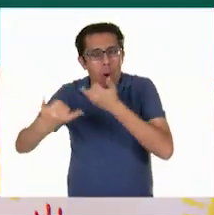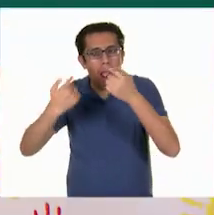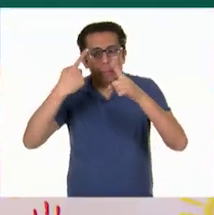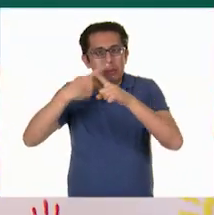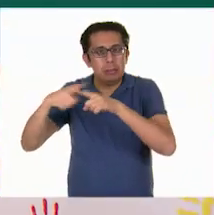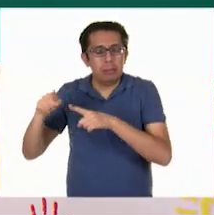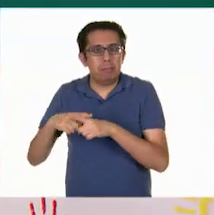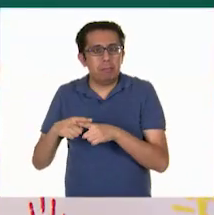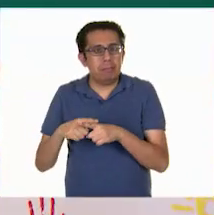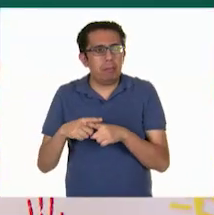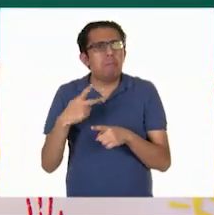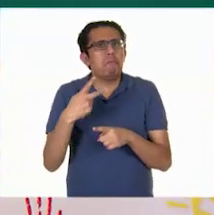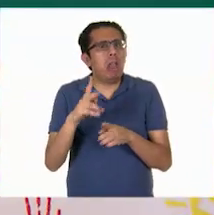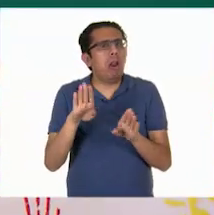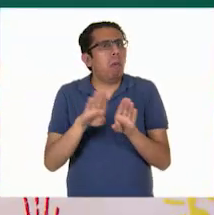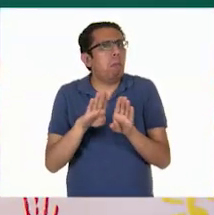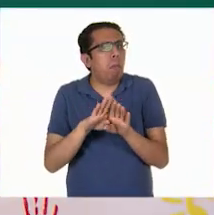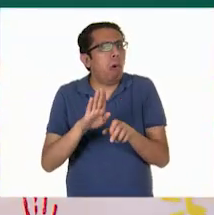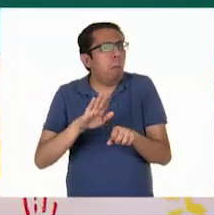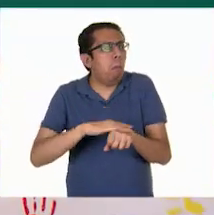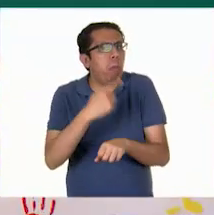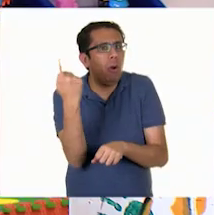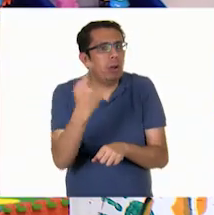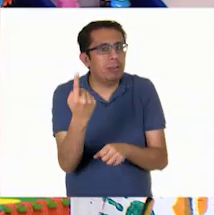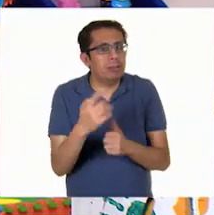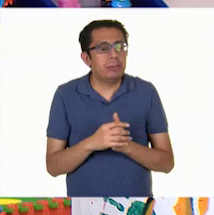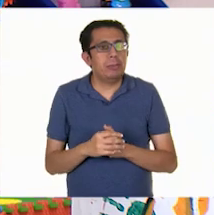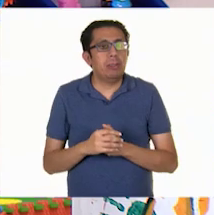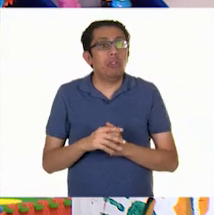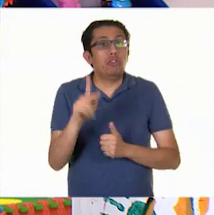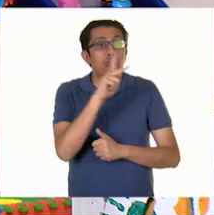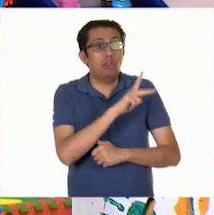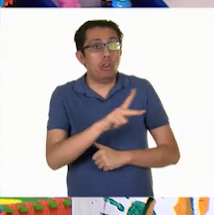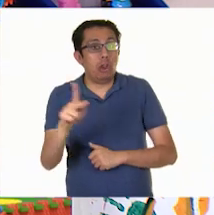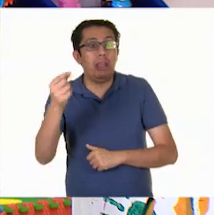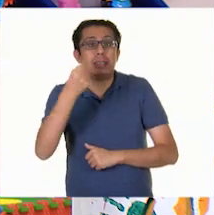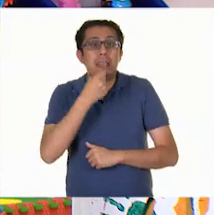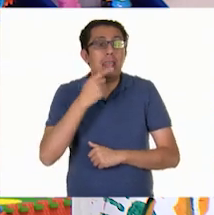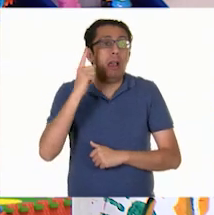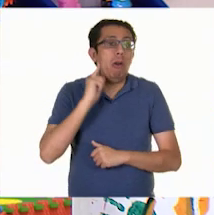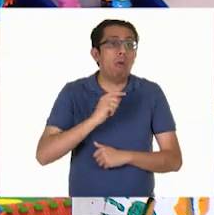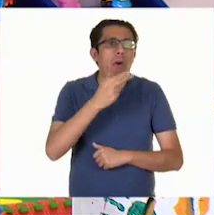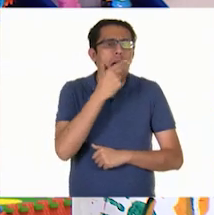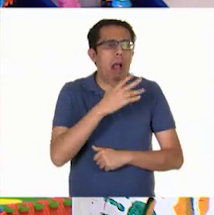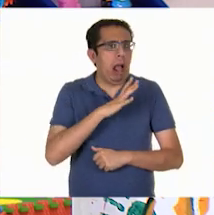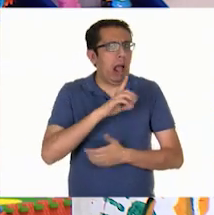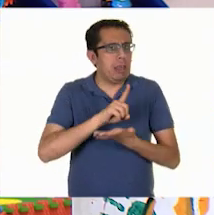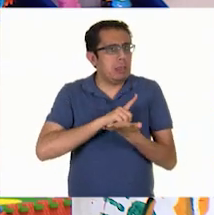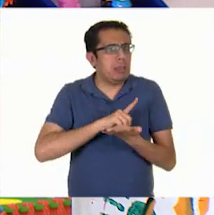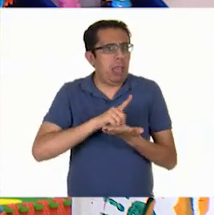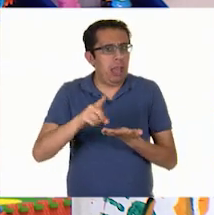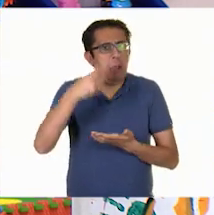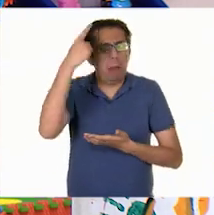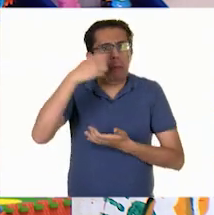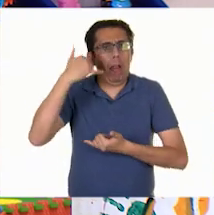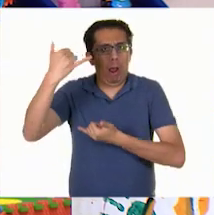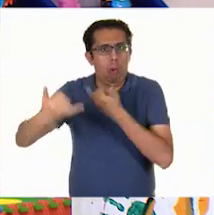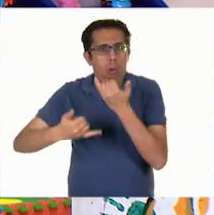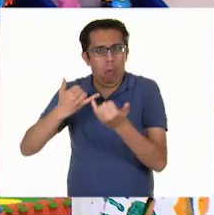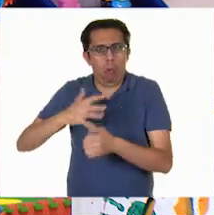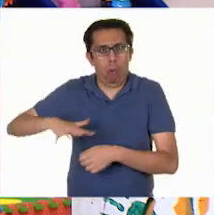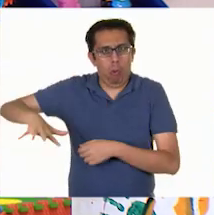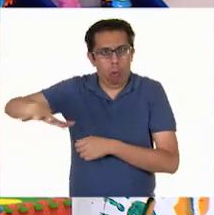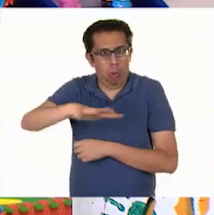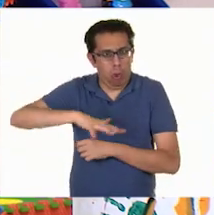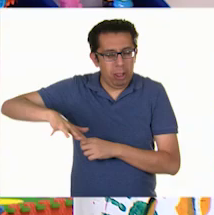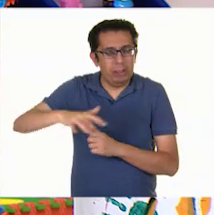Eric, pero ¿cuál es el argumento? Que todas las niñas y los niños tienen derecho a ocupar el área de juegos.